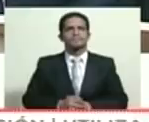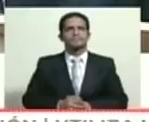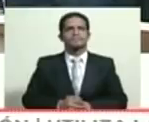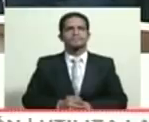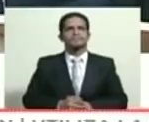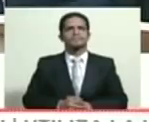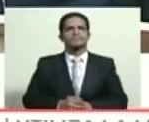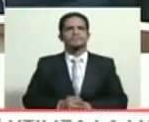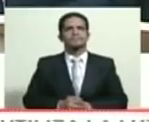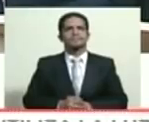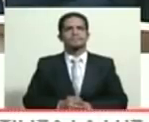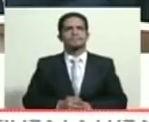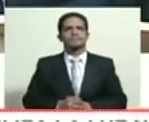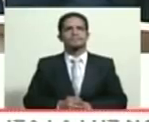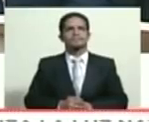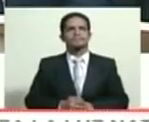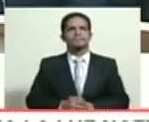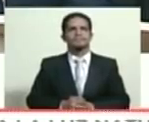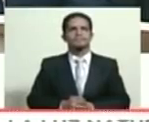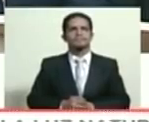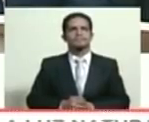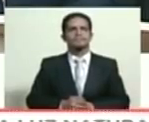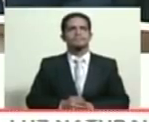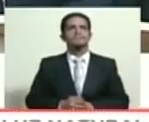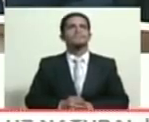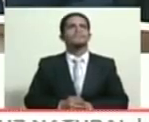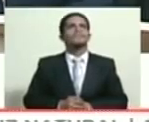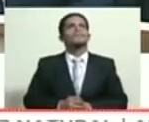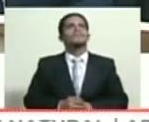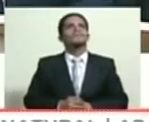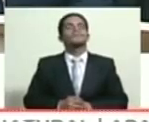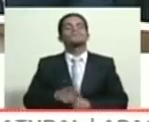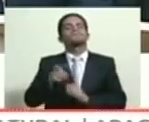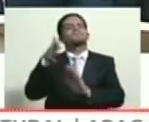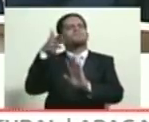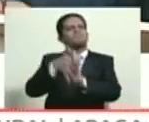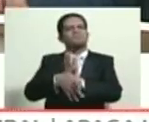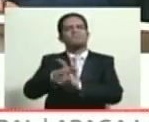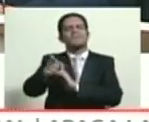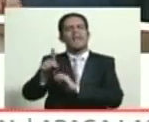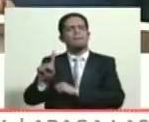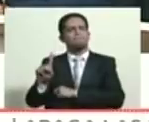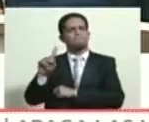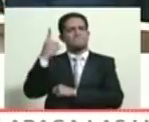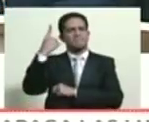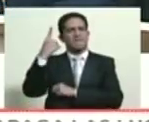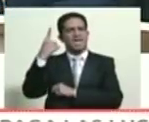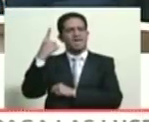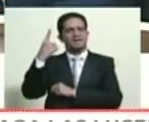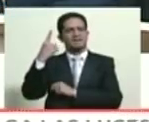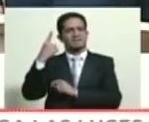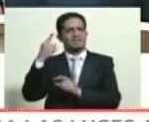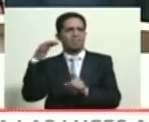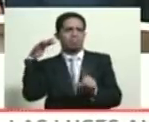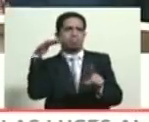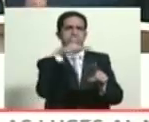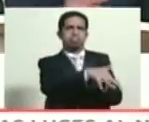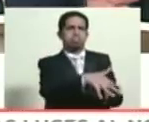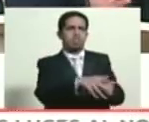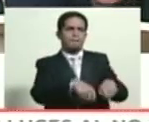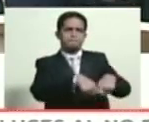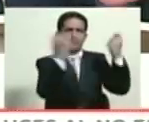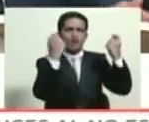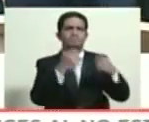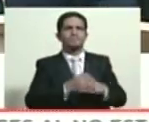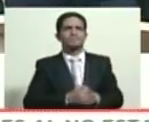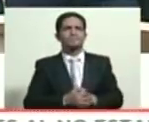Con motivo de el primer ataque gigantesco, brutal, porque a lo